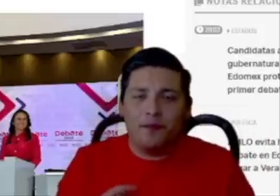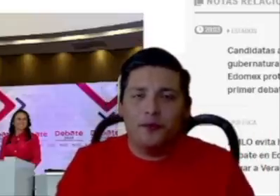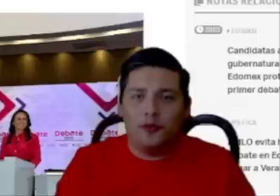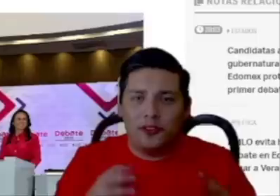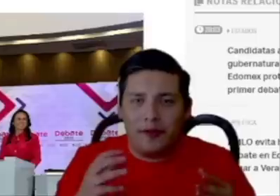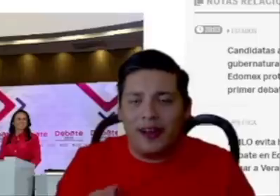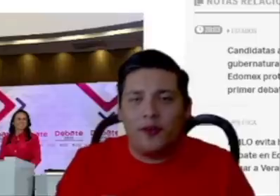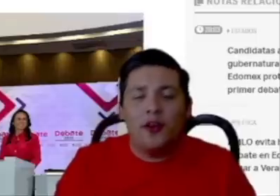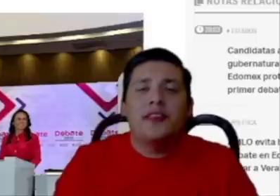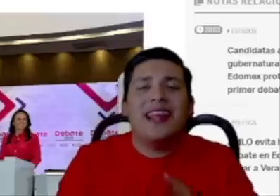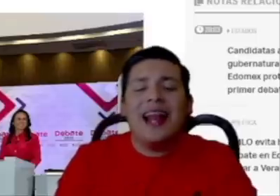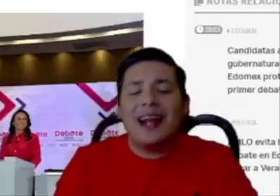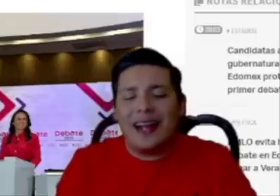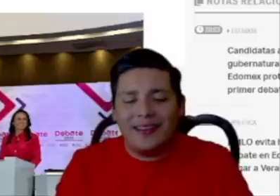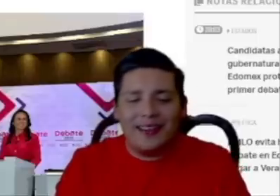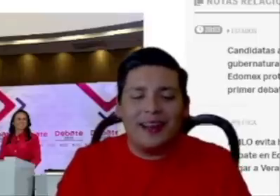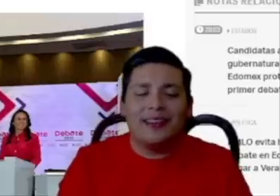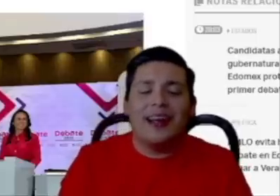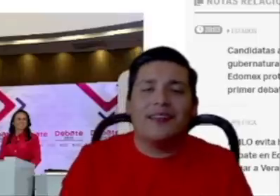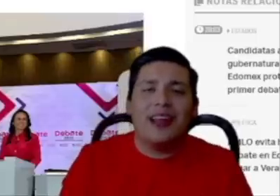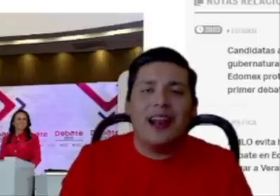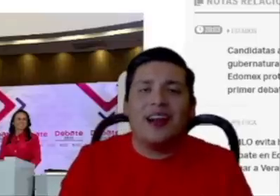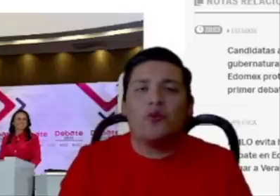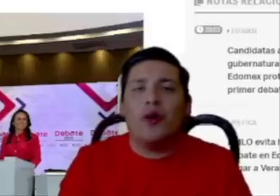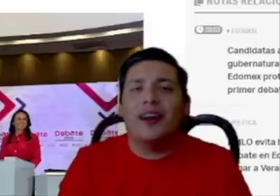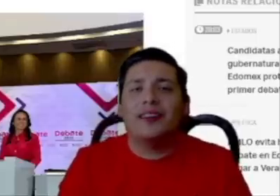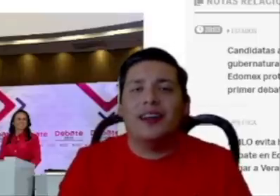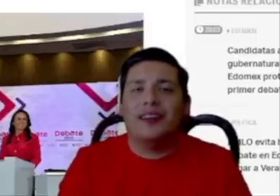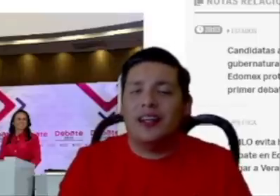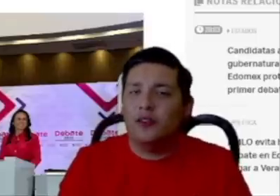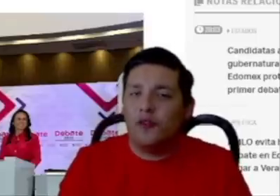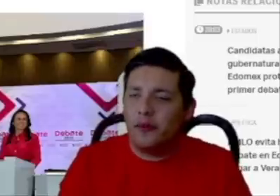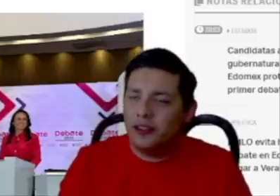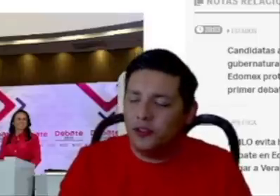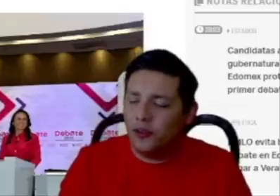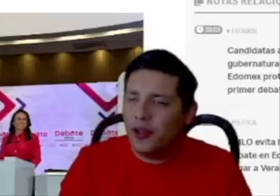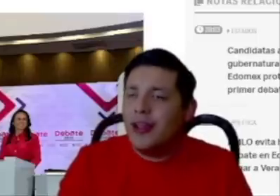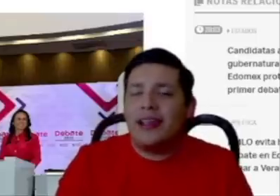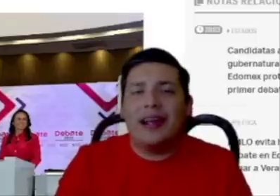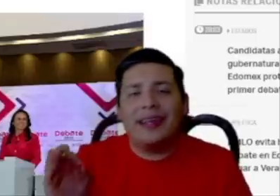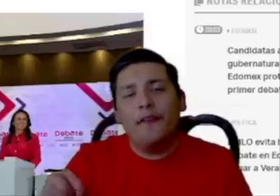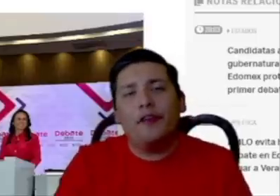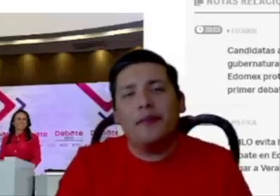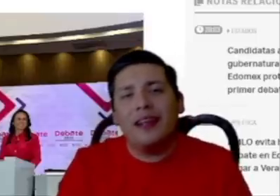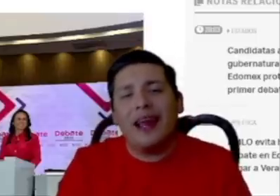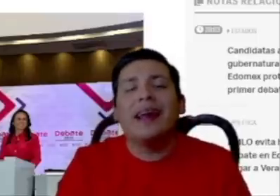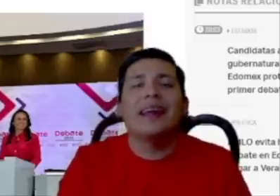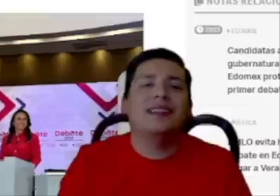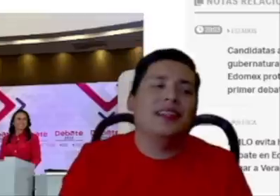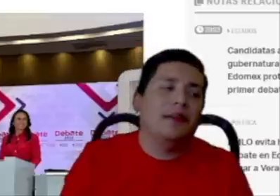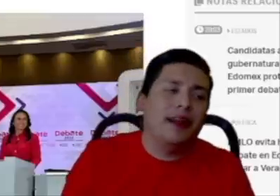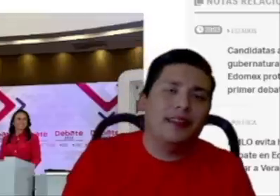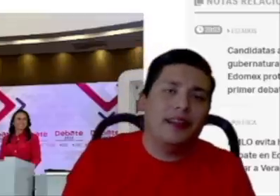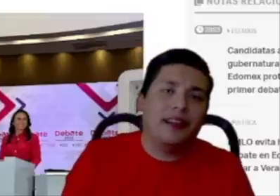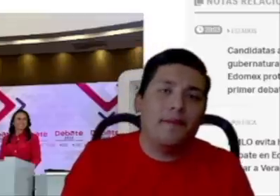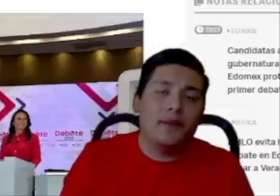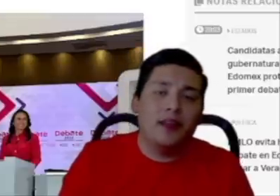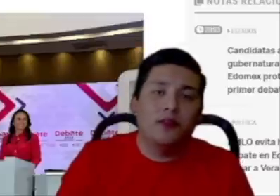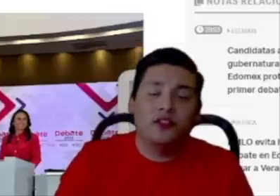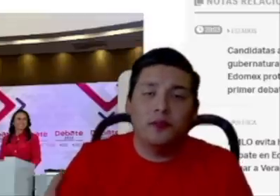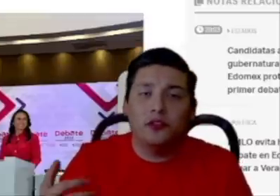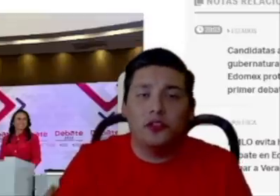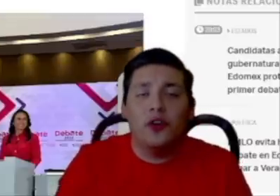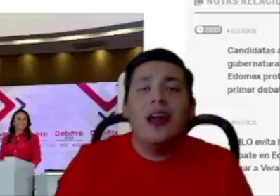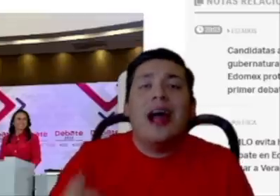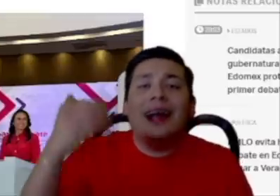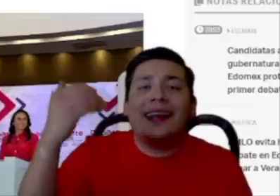va 20 puntos abajo de la candidata de la Cuarta Transformación. Y aquí, familia, este debate